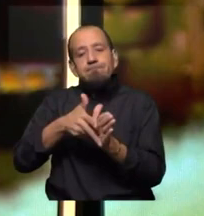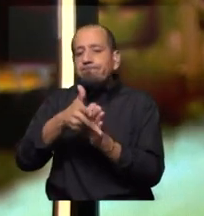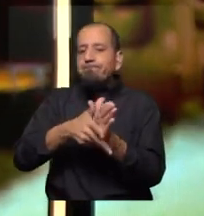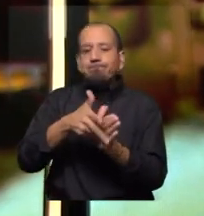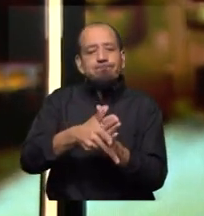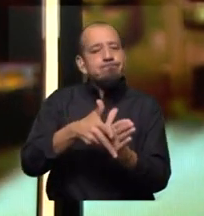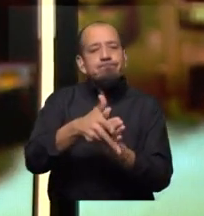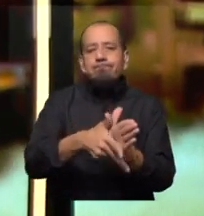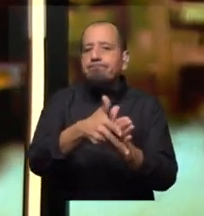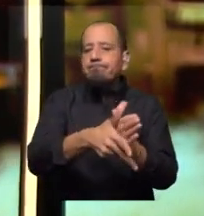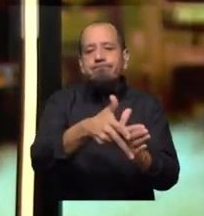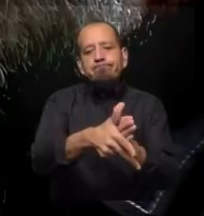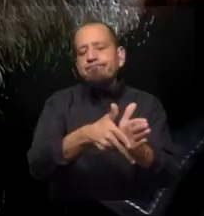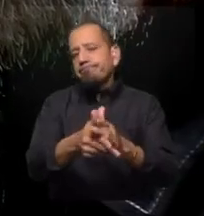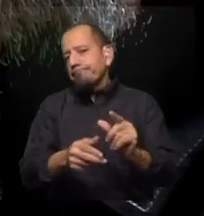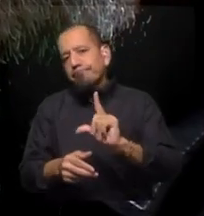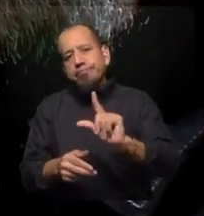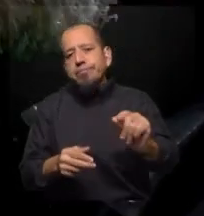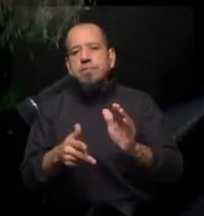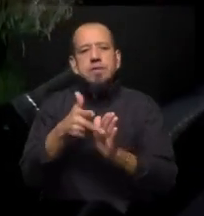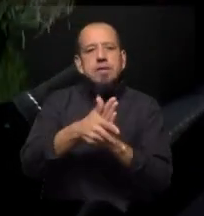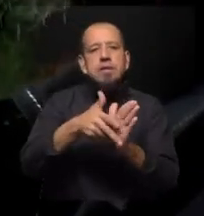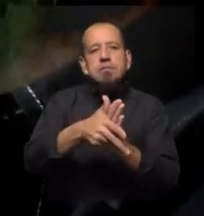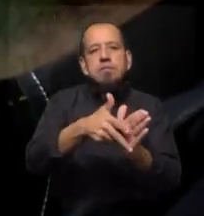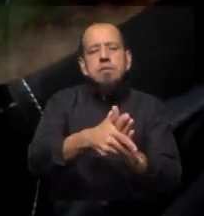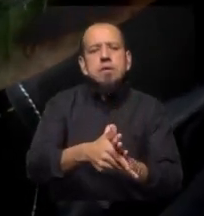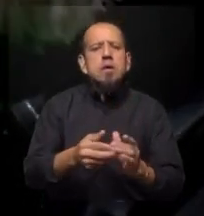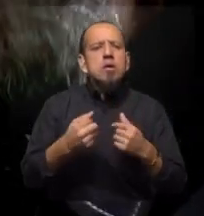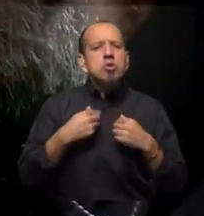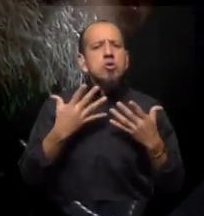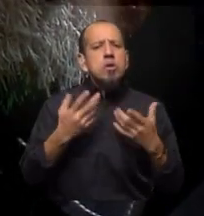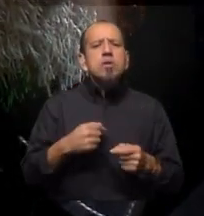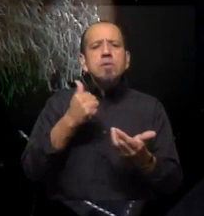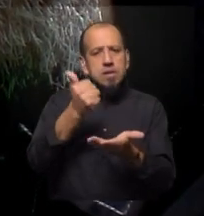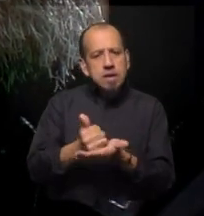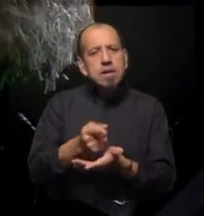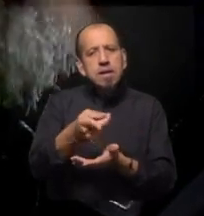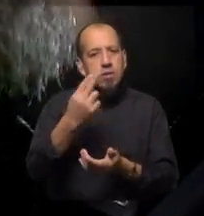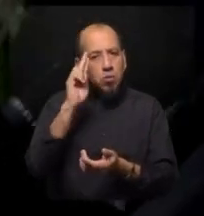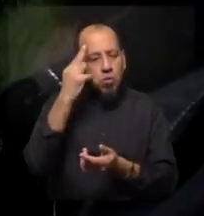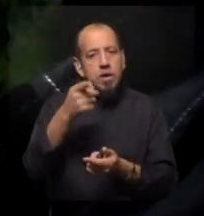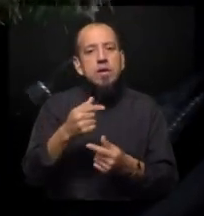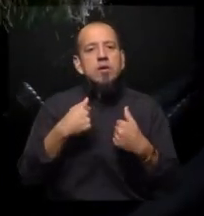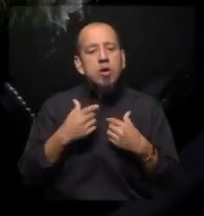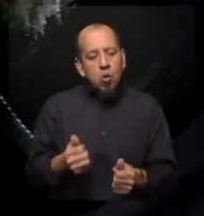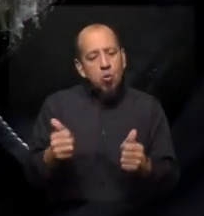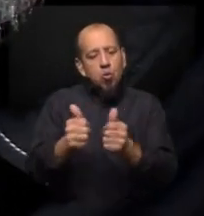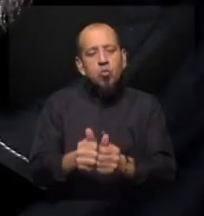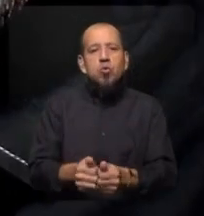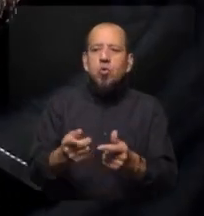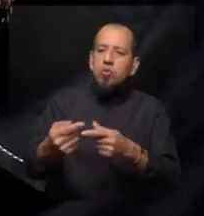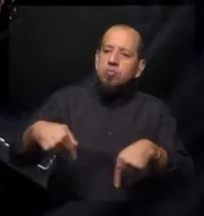sopla y se va sin nosotros quisiera estar en mi país con los míos